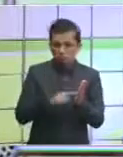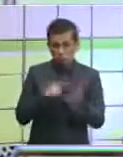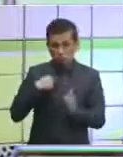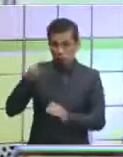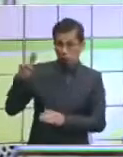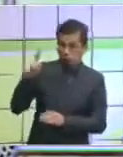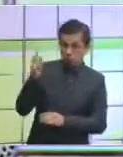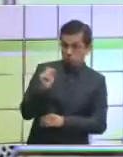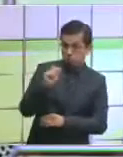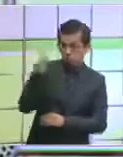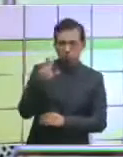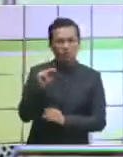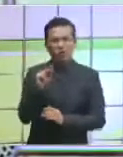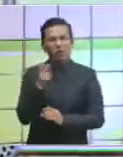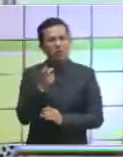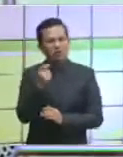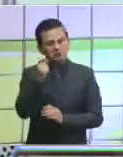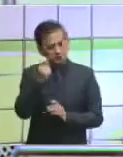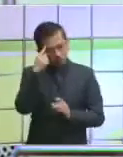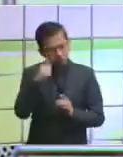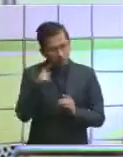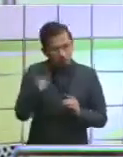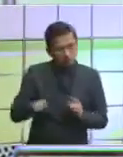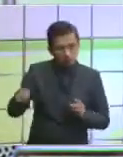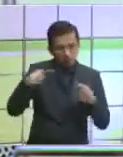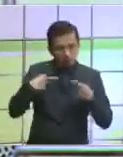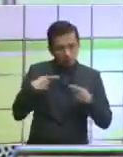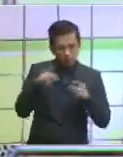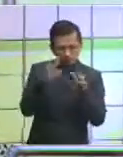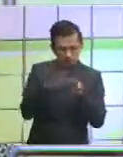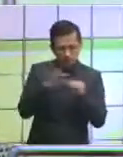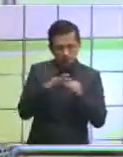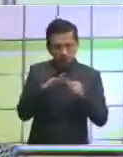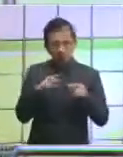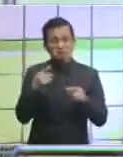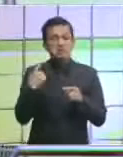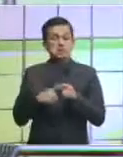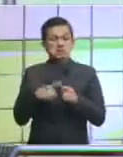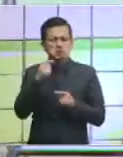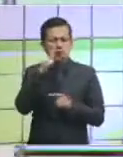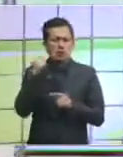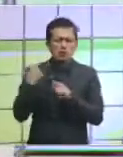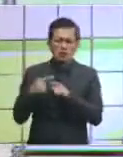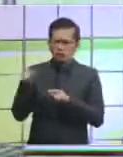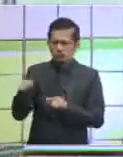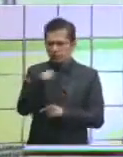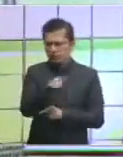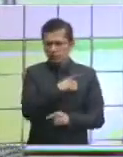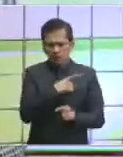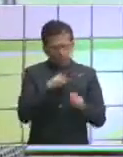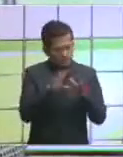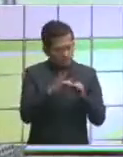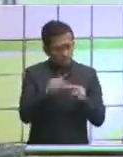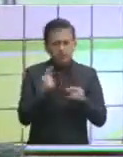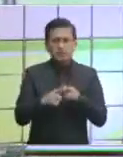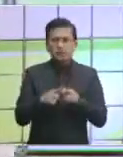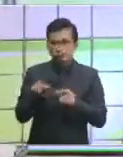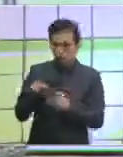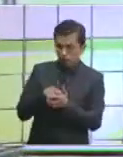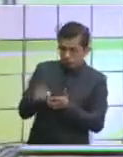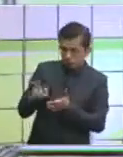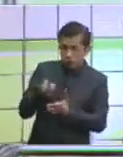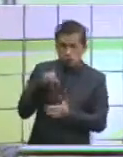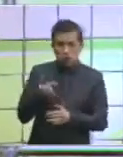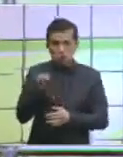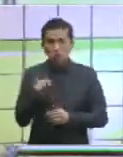de decirle a los ciudadanos sean cuales sean las partes quién tiene derecho quien no lo tiene y